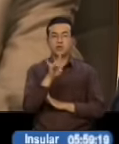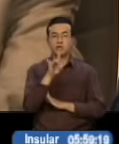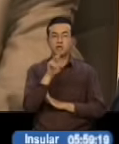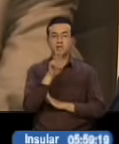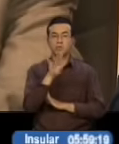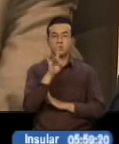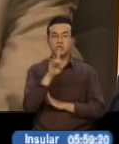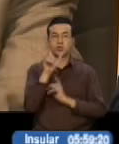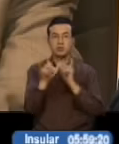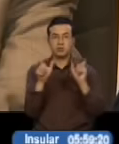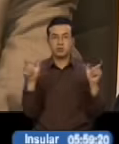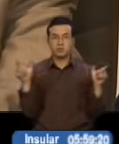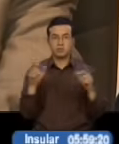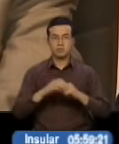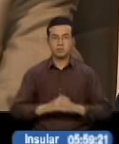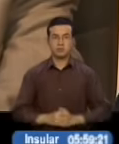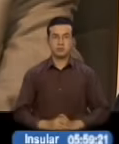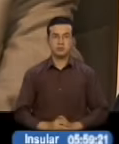33.828 personas.